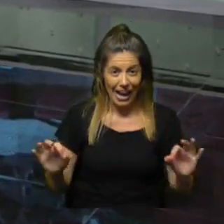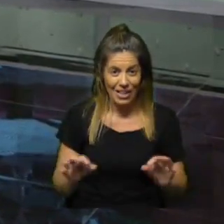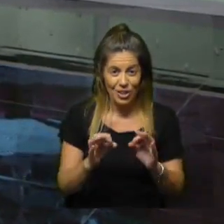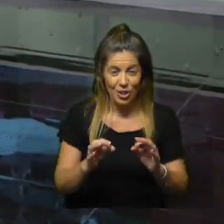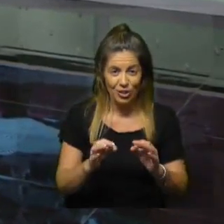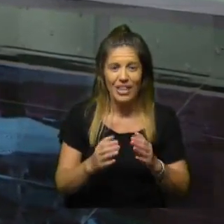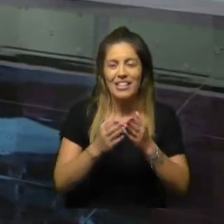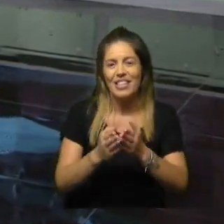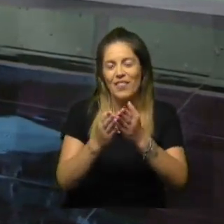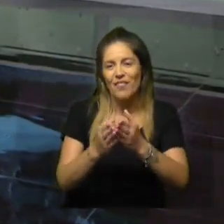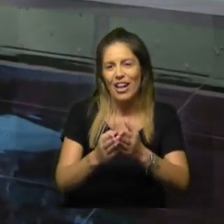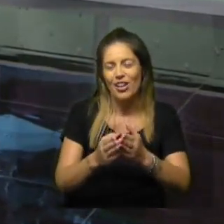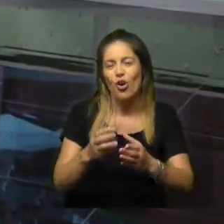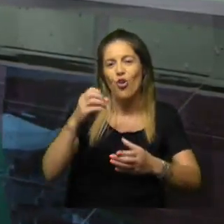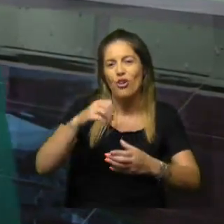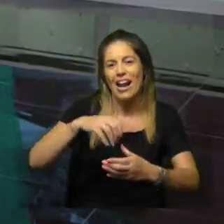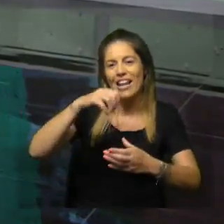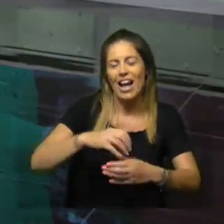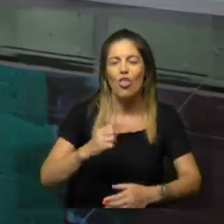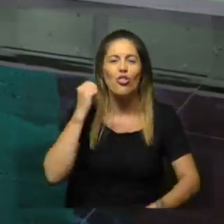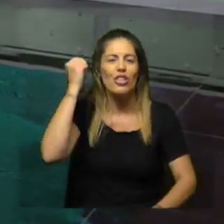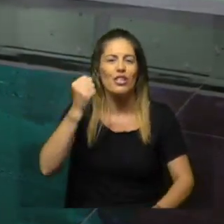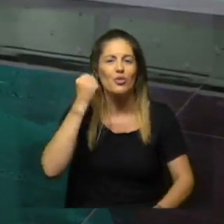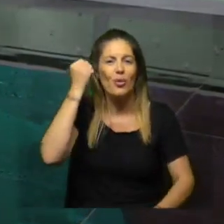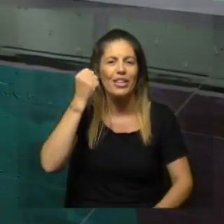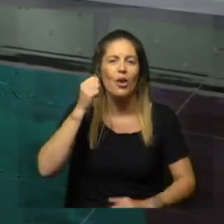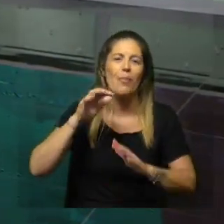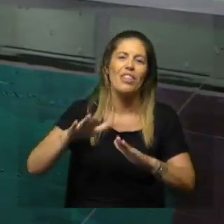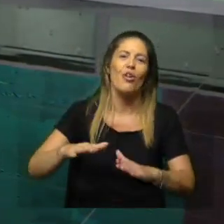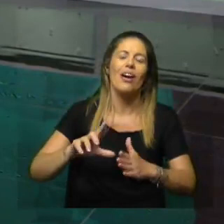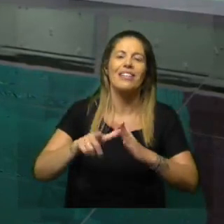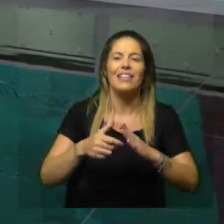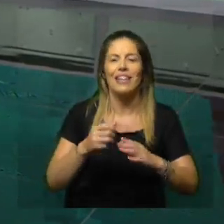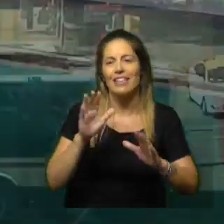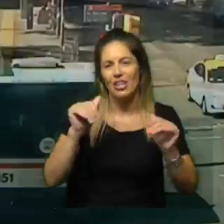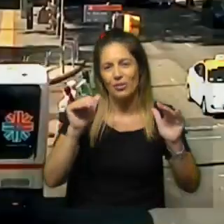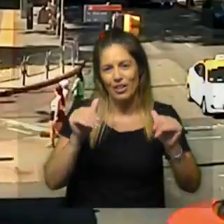cargado de sueños, por ejemplo. Me dejó aquella tarde. Nos vamos, hasta mañana.